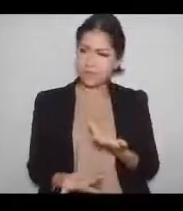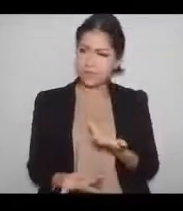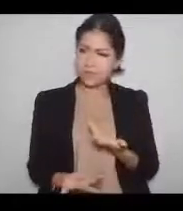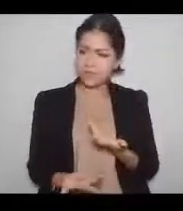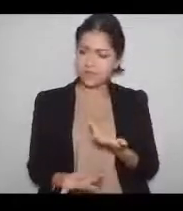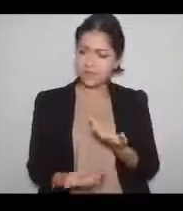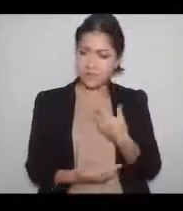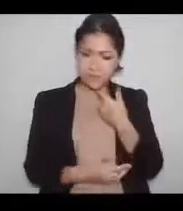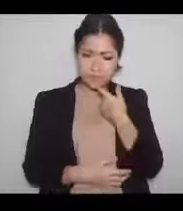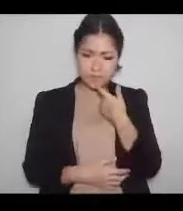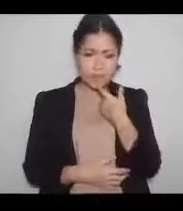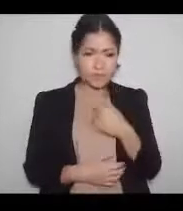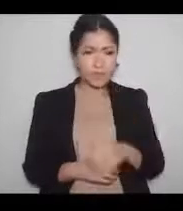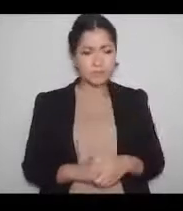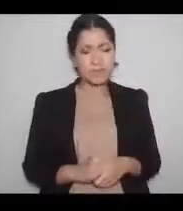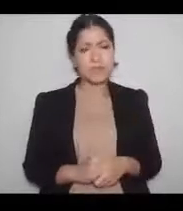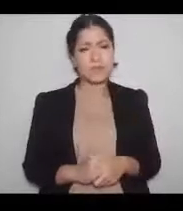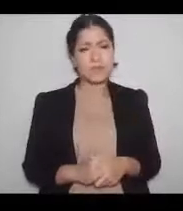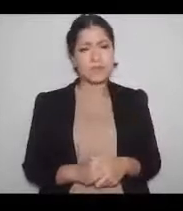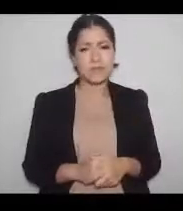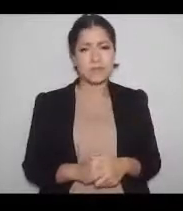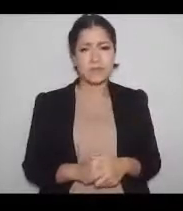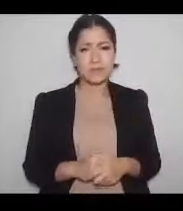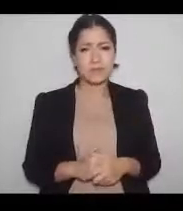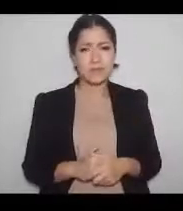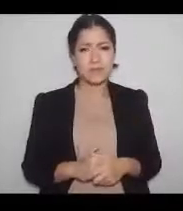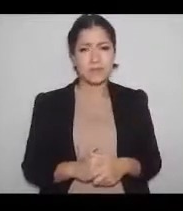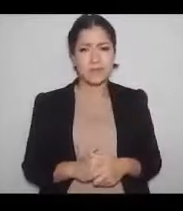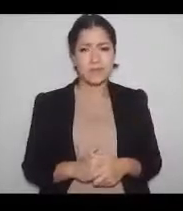No, no, yo dejé una película por esto.